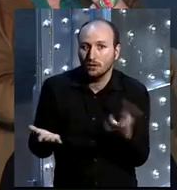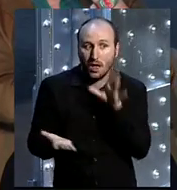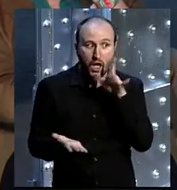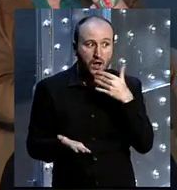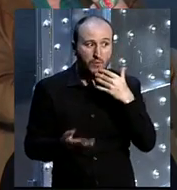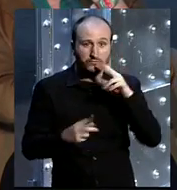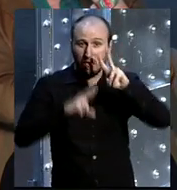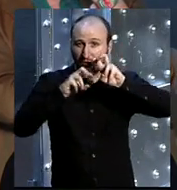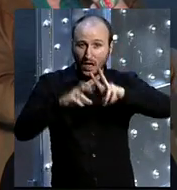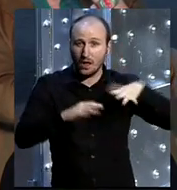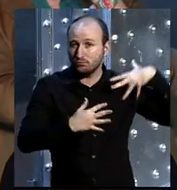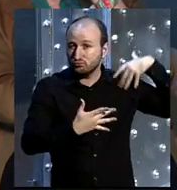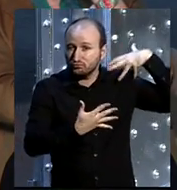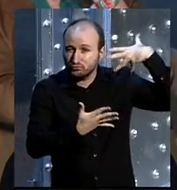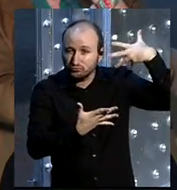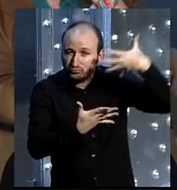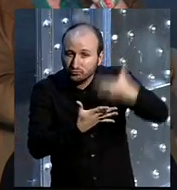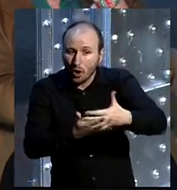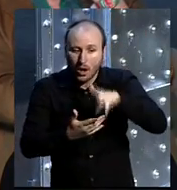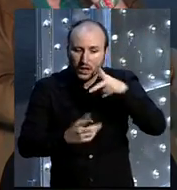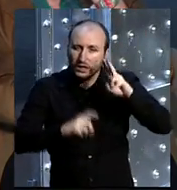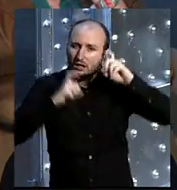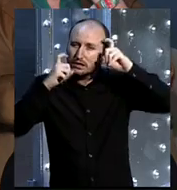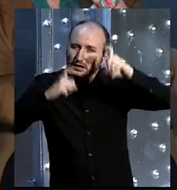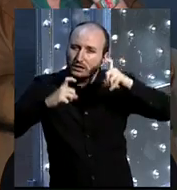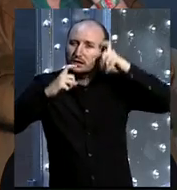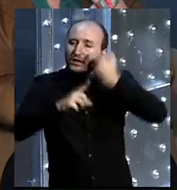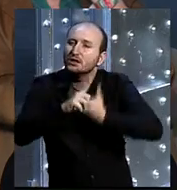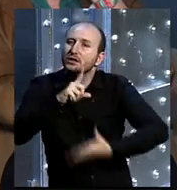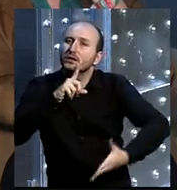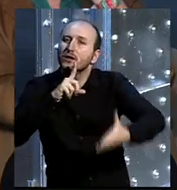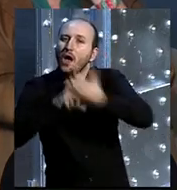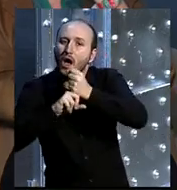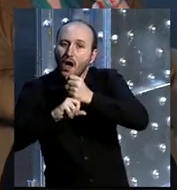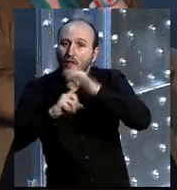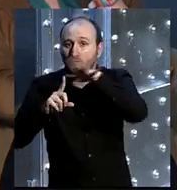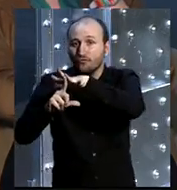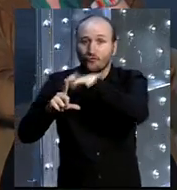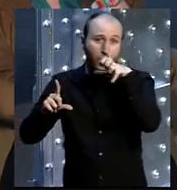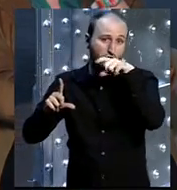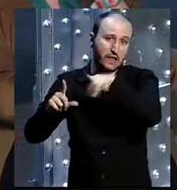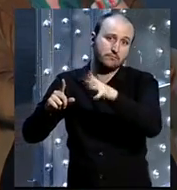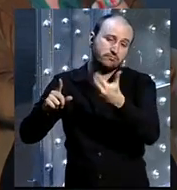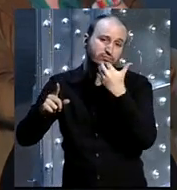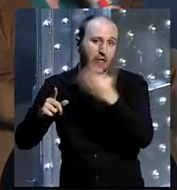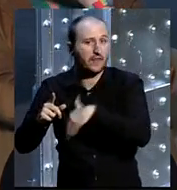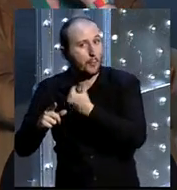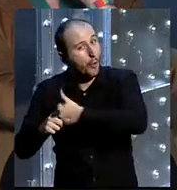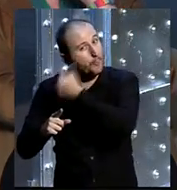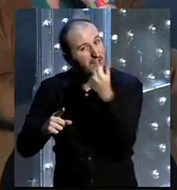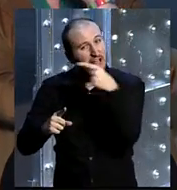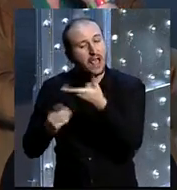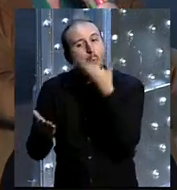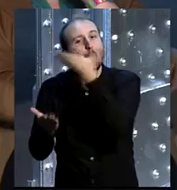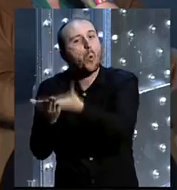largo de la investigación intentamos averiguar en foros, vamos a decir, más académicos, qué otro tipo de propuestas